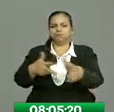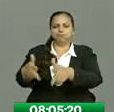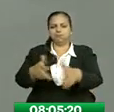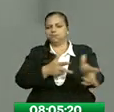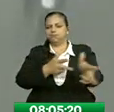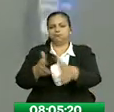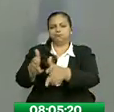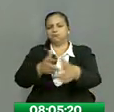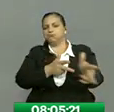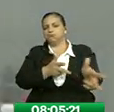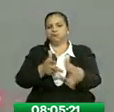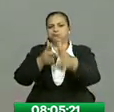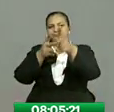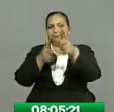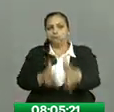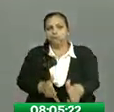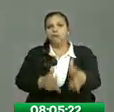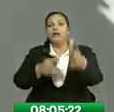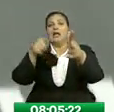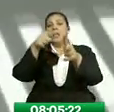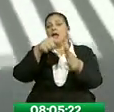se transportaban en motocicletas.